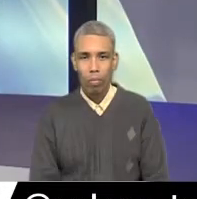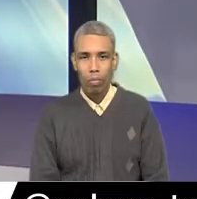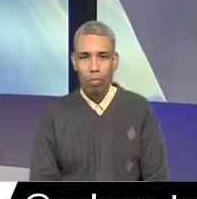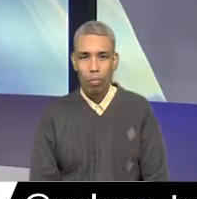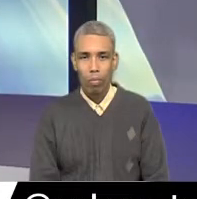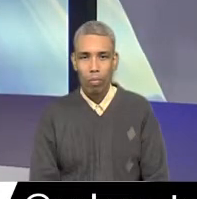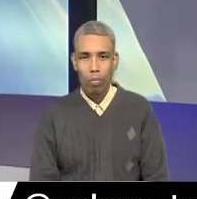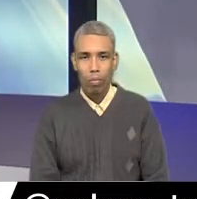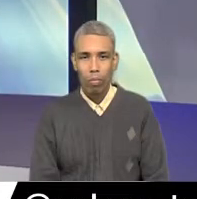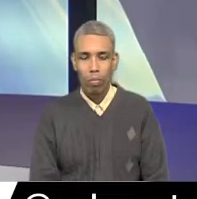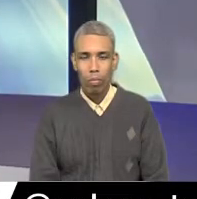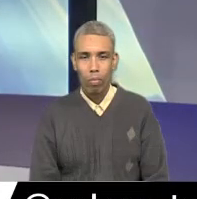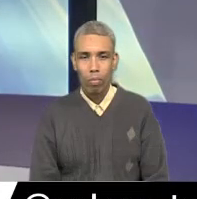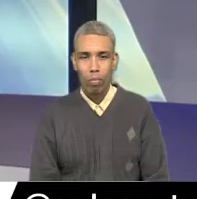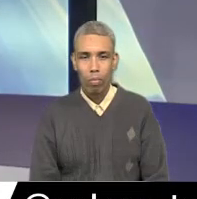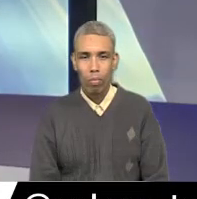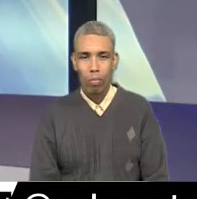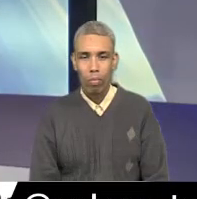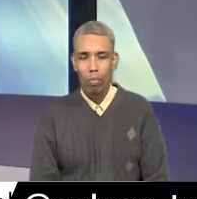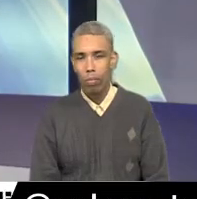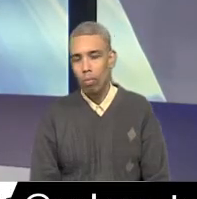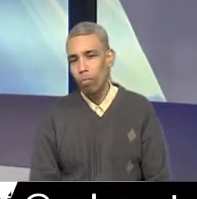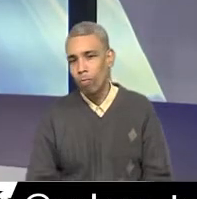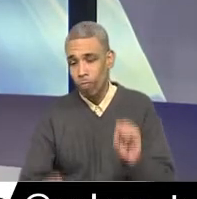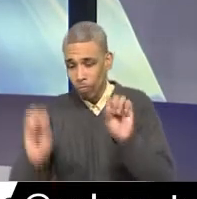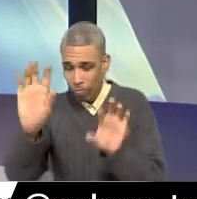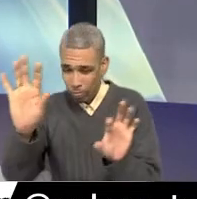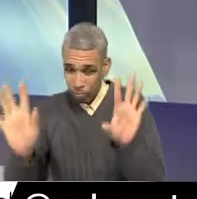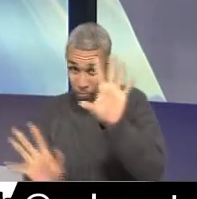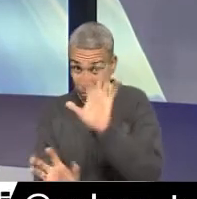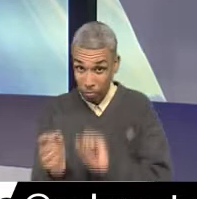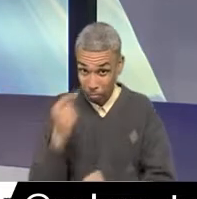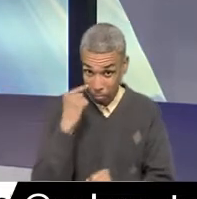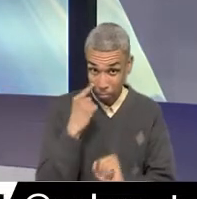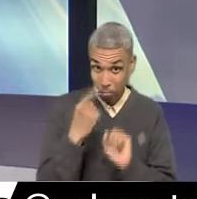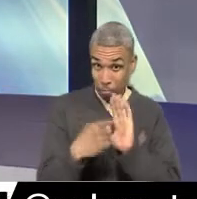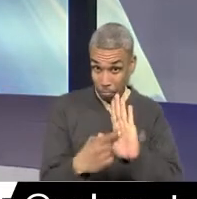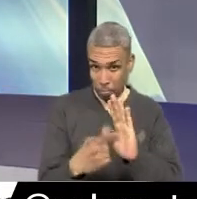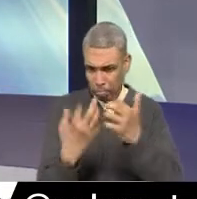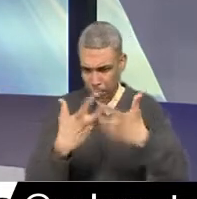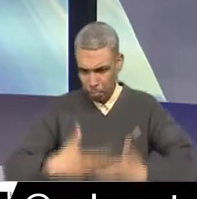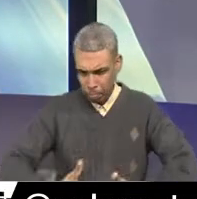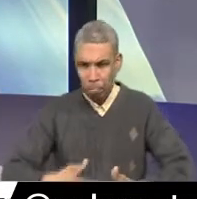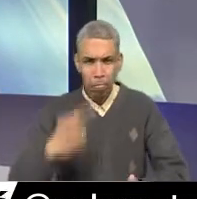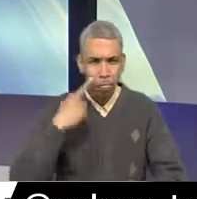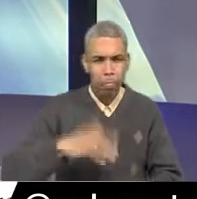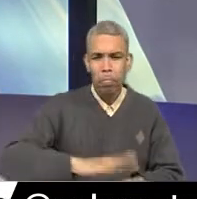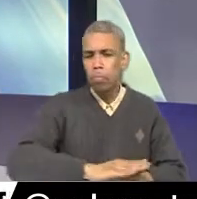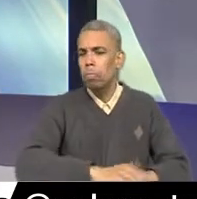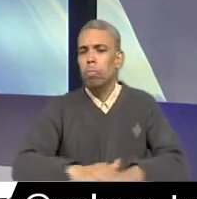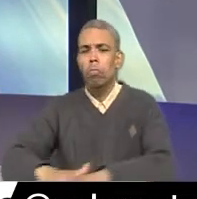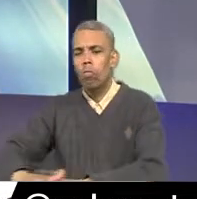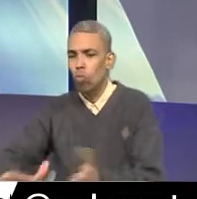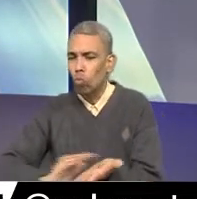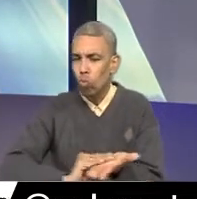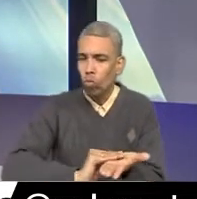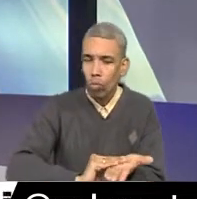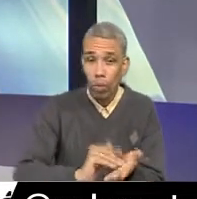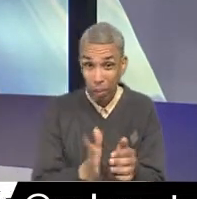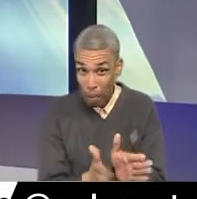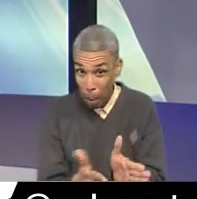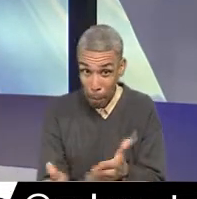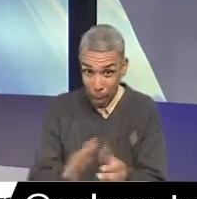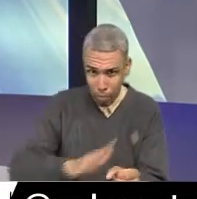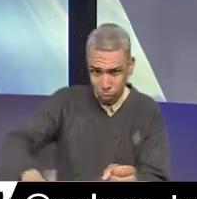Isagen socializó con las comunidades de los 9 municipios del área de influencia de la central hidroeléctrica Sogamoso los avances del plan de manejo ambiental